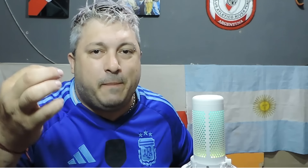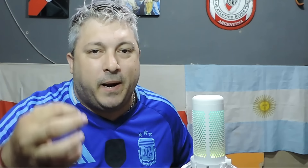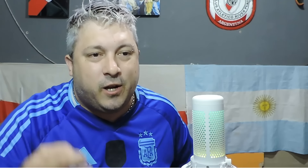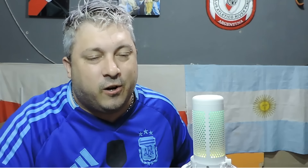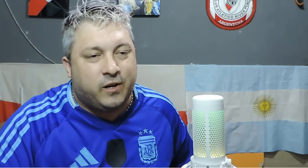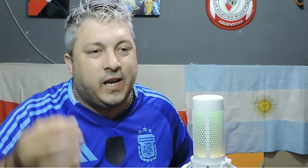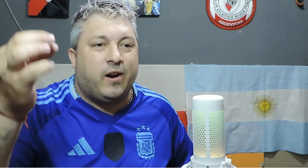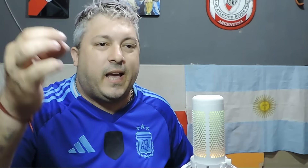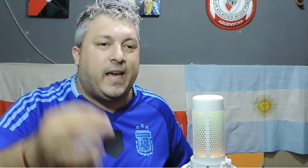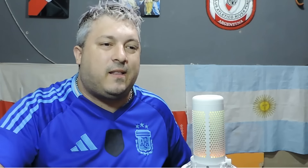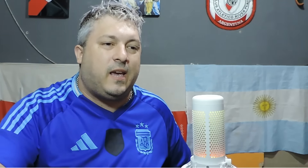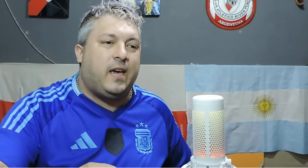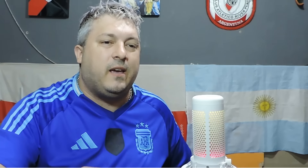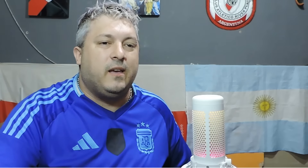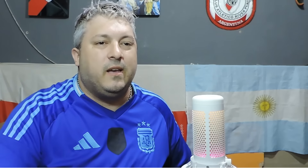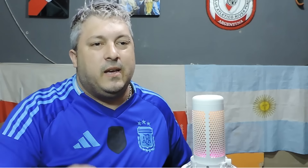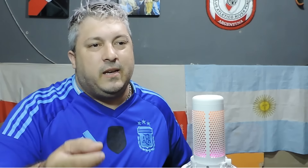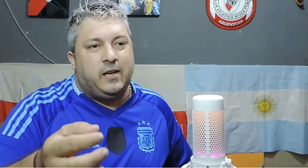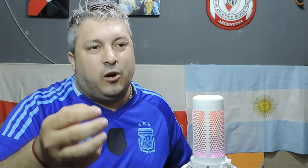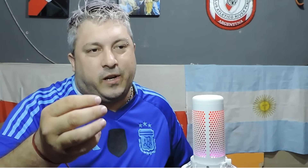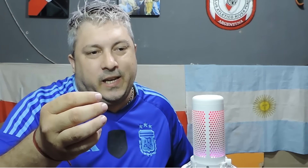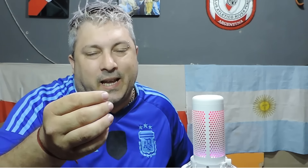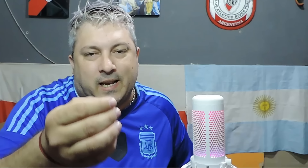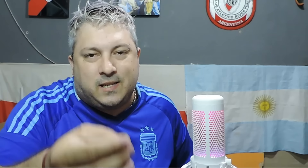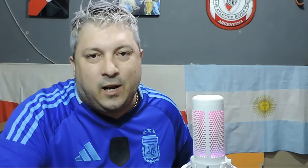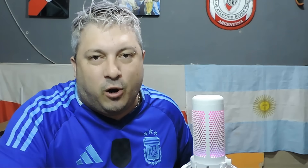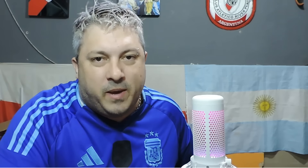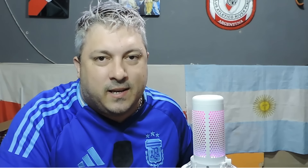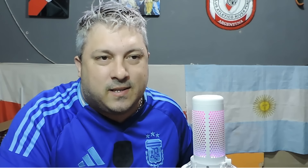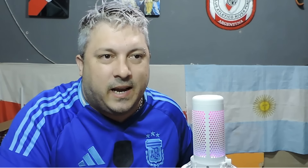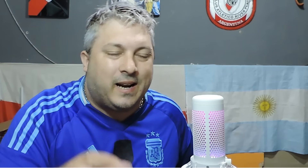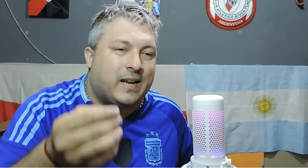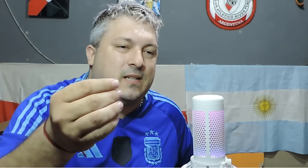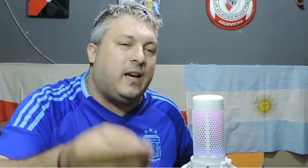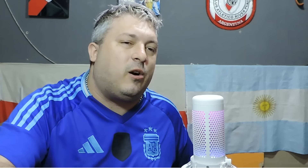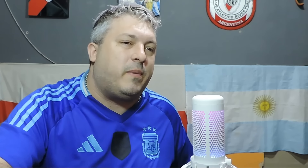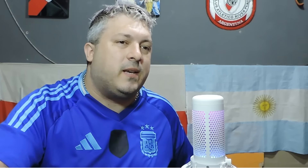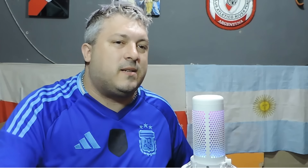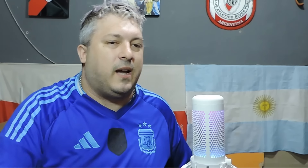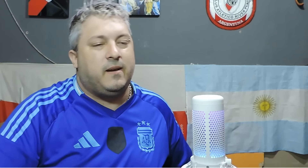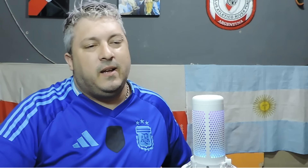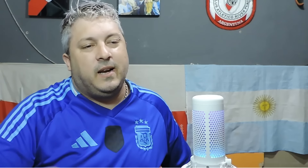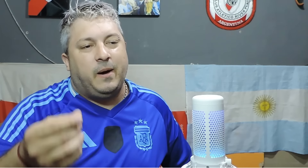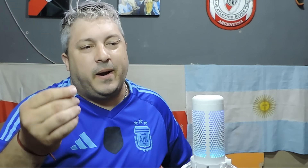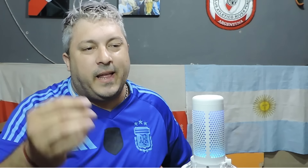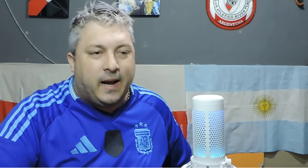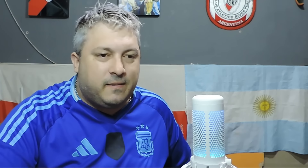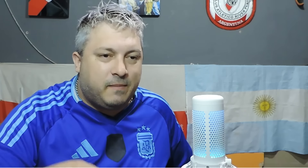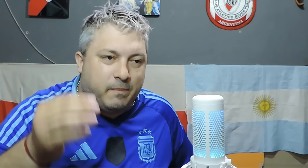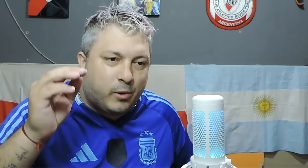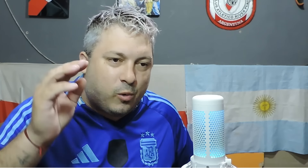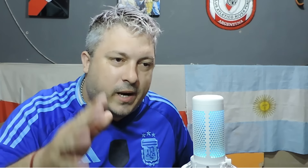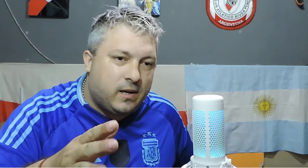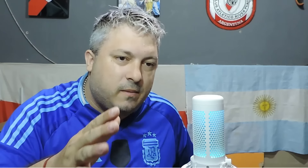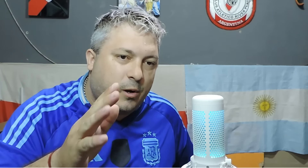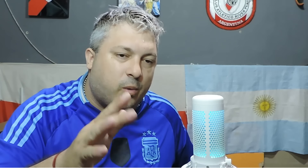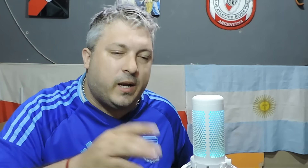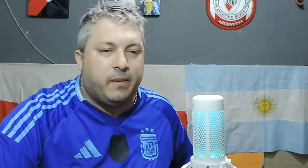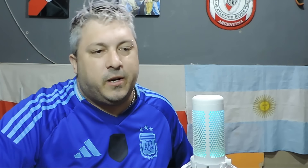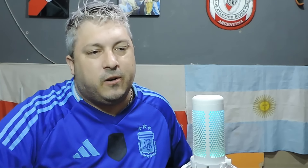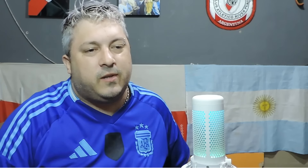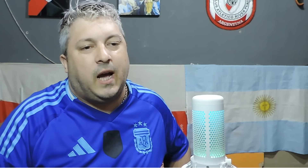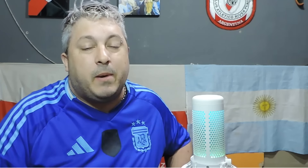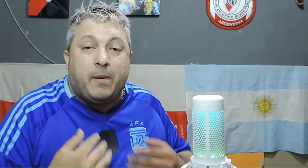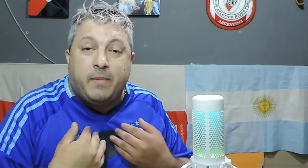la boca al español, y ahora este, y recién comienza, recién comienza. La verdad, van por